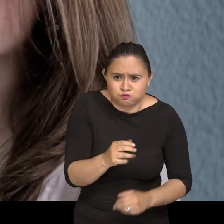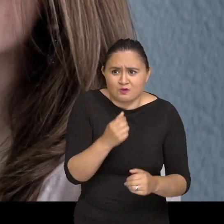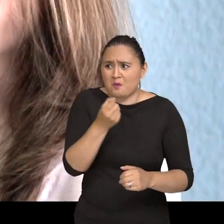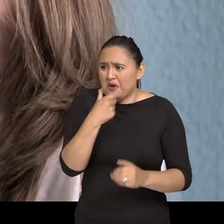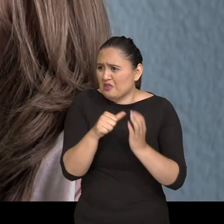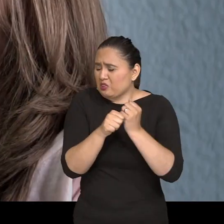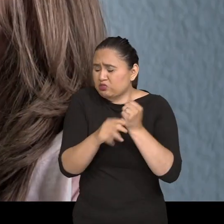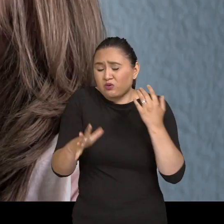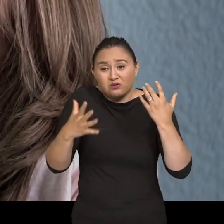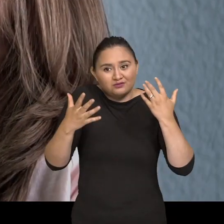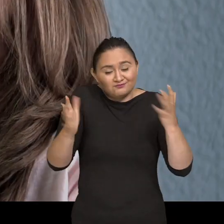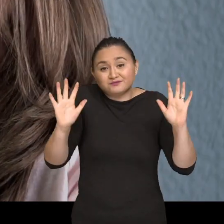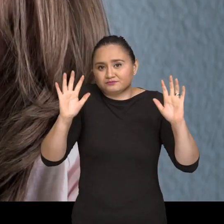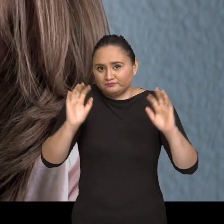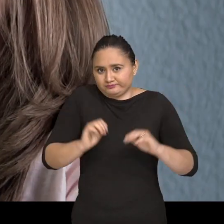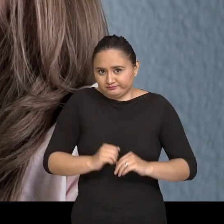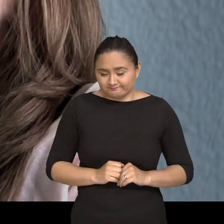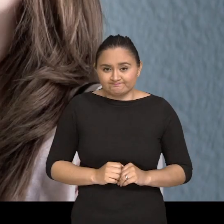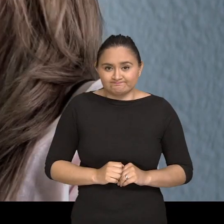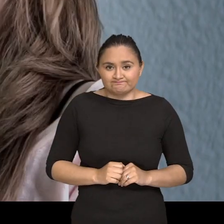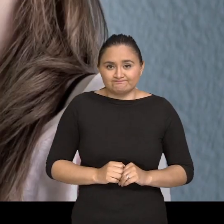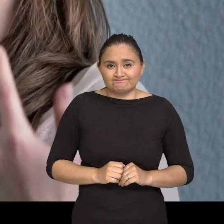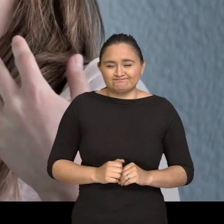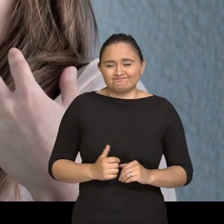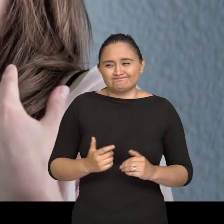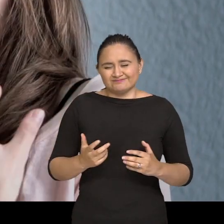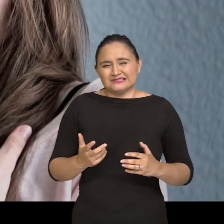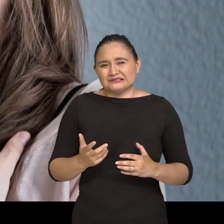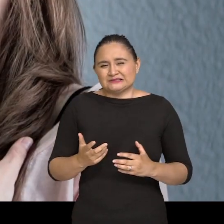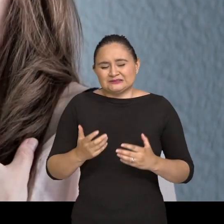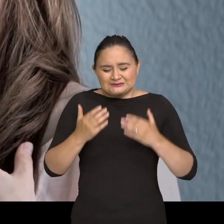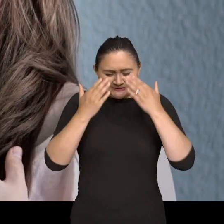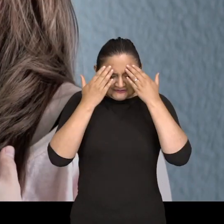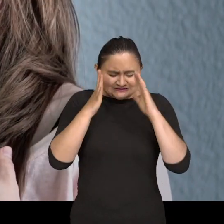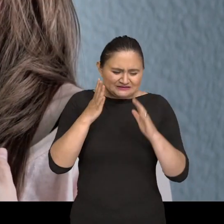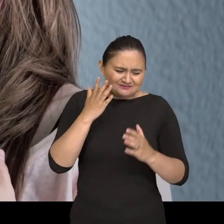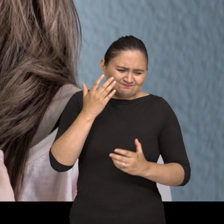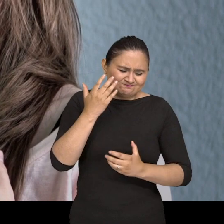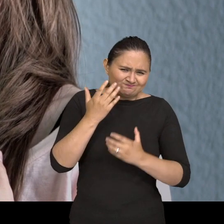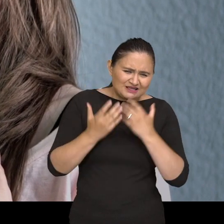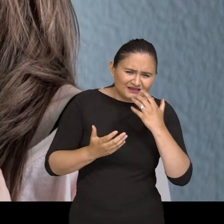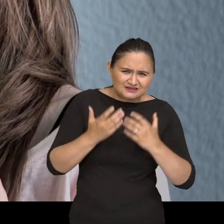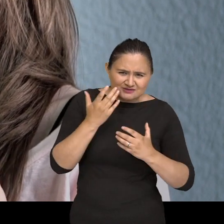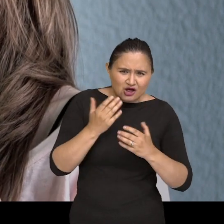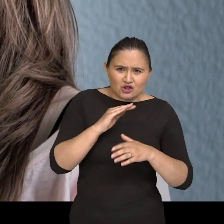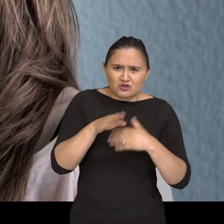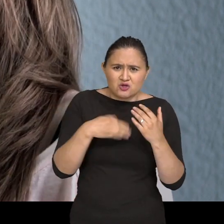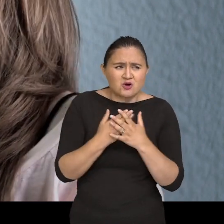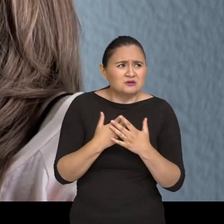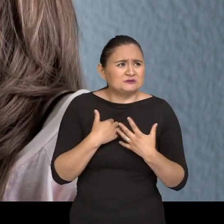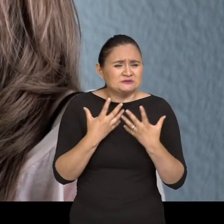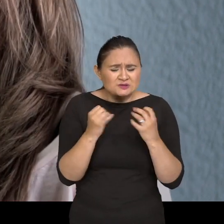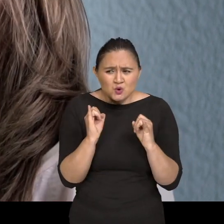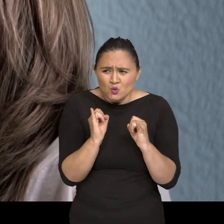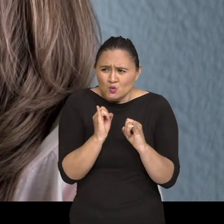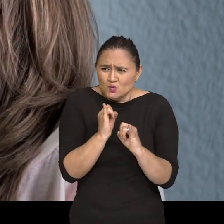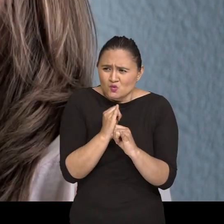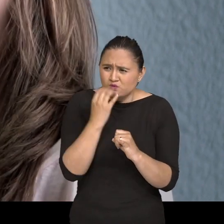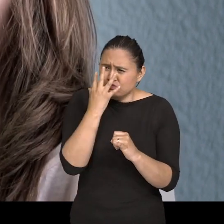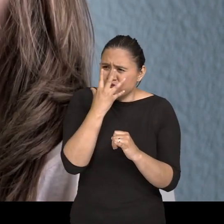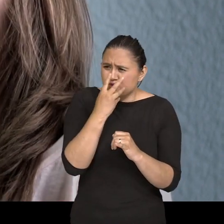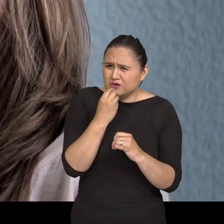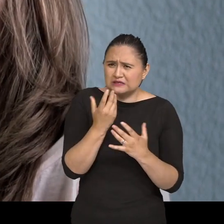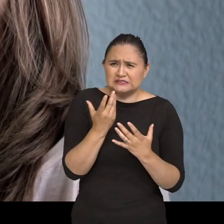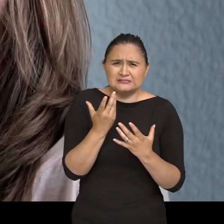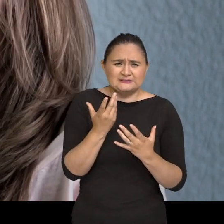sea es como que así estoy y no sé con qué